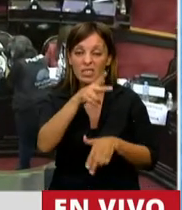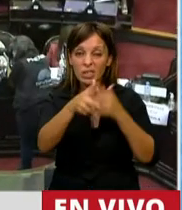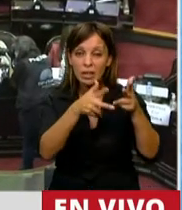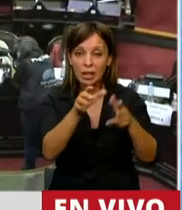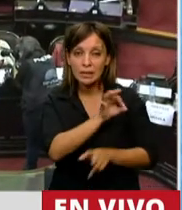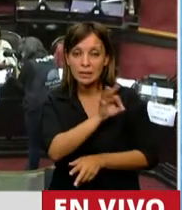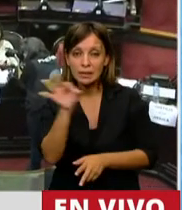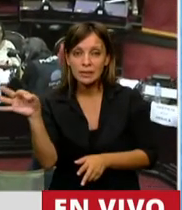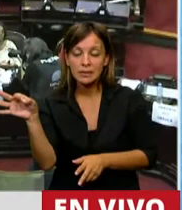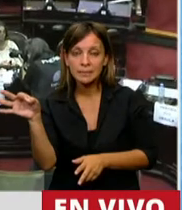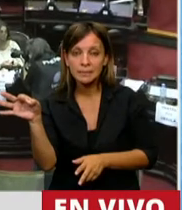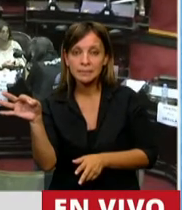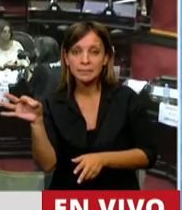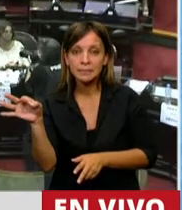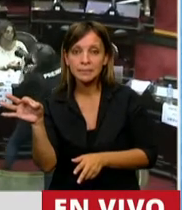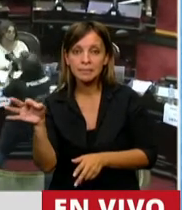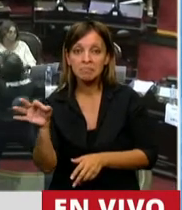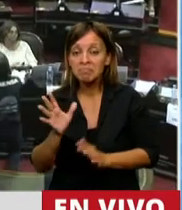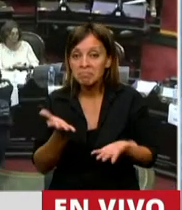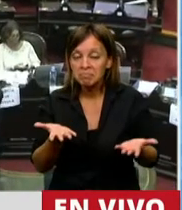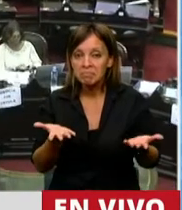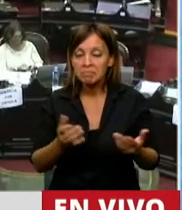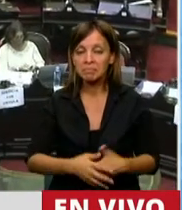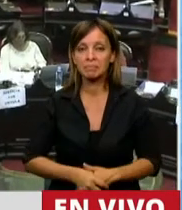en ningún momento lo escuché.